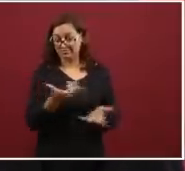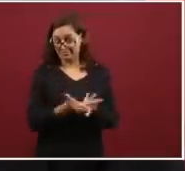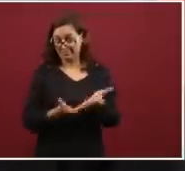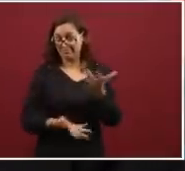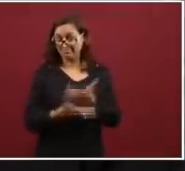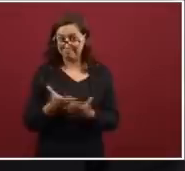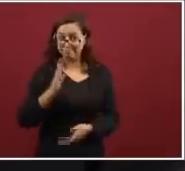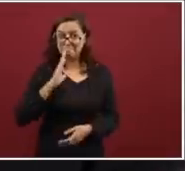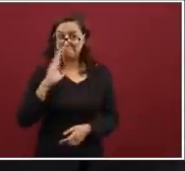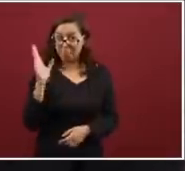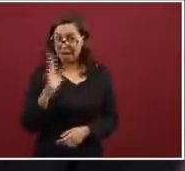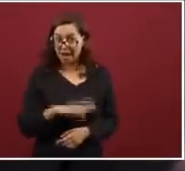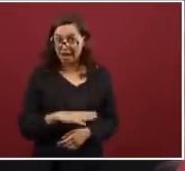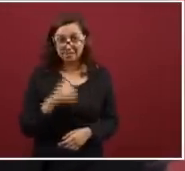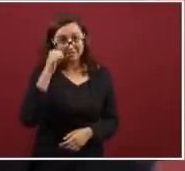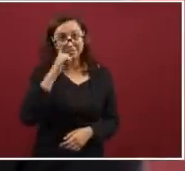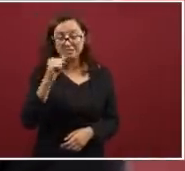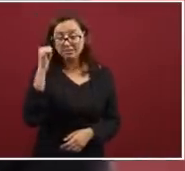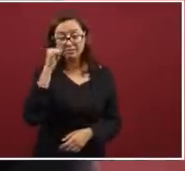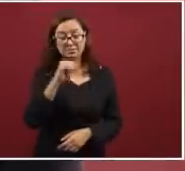que se haya